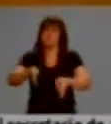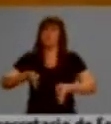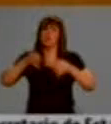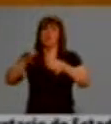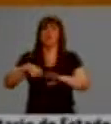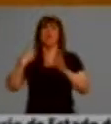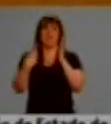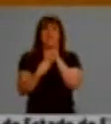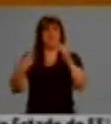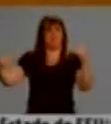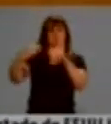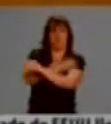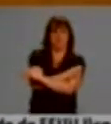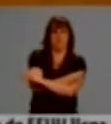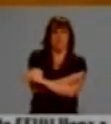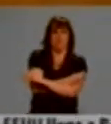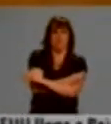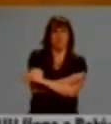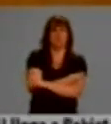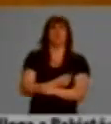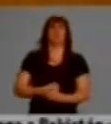de incompatibilidades?